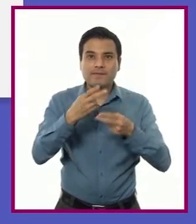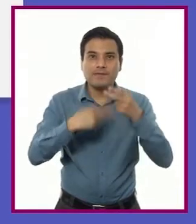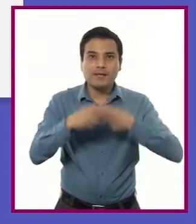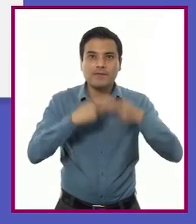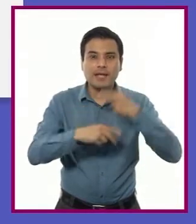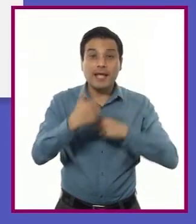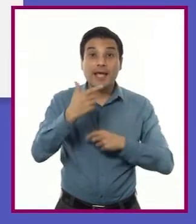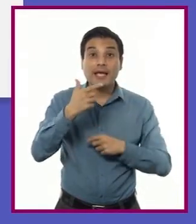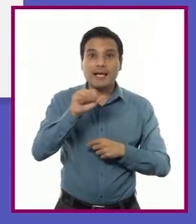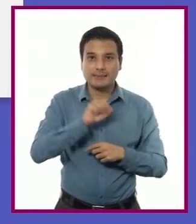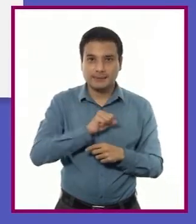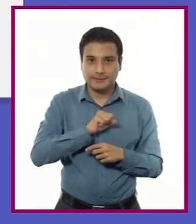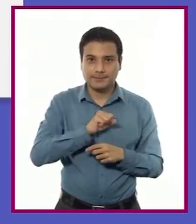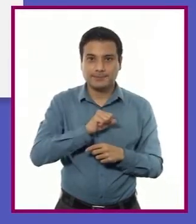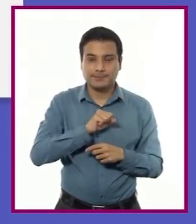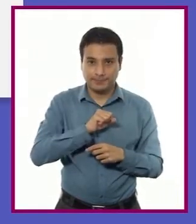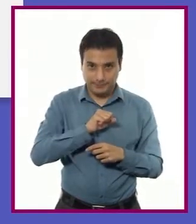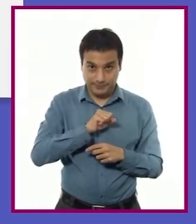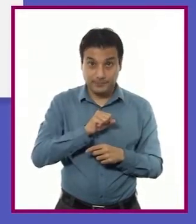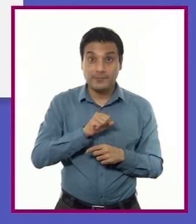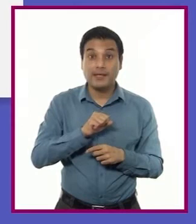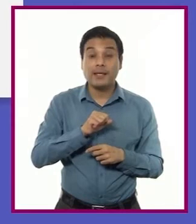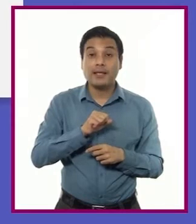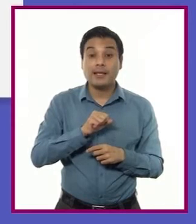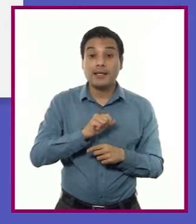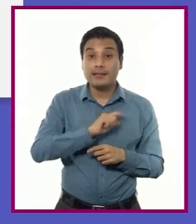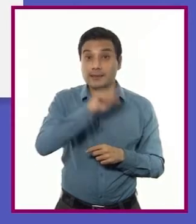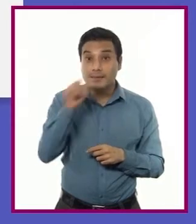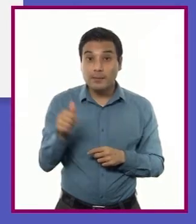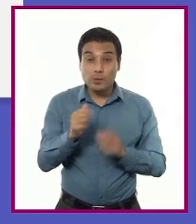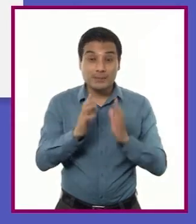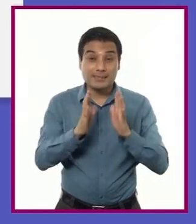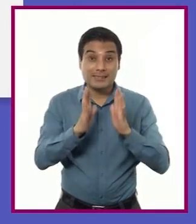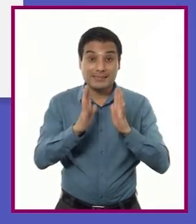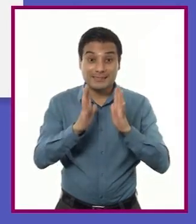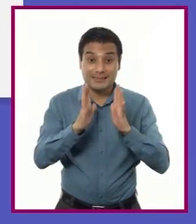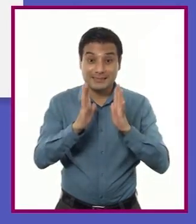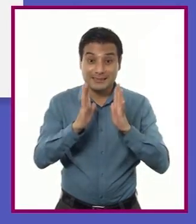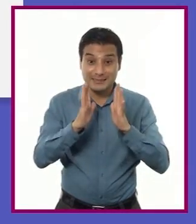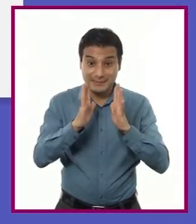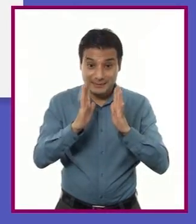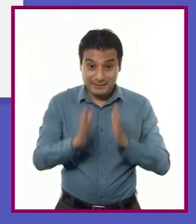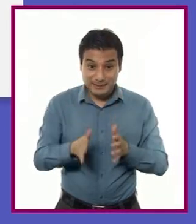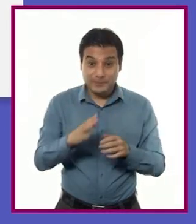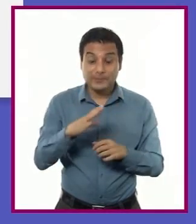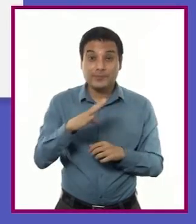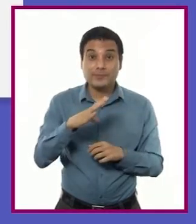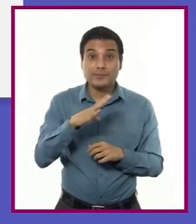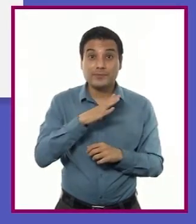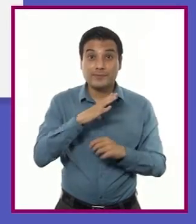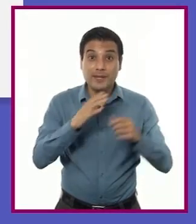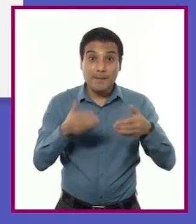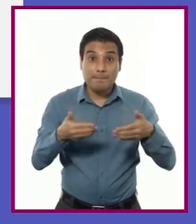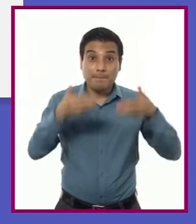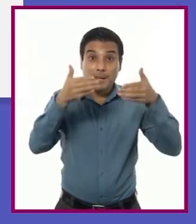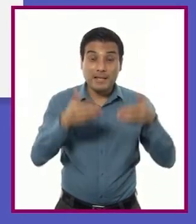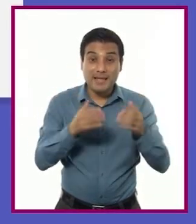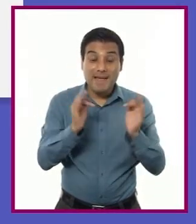con el aire del frasco. Pero en cuanto tienen la oportunidad y encuentran una pared más fría en el